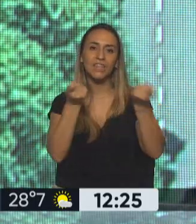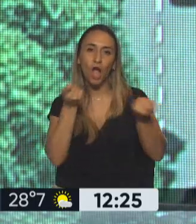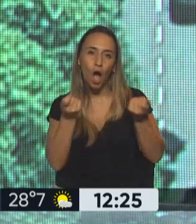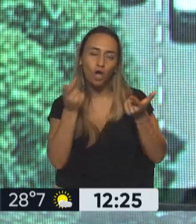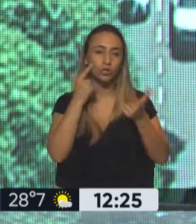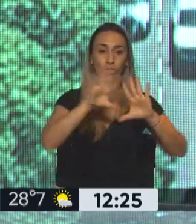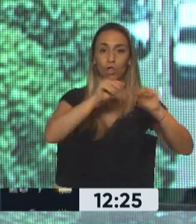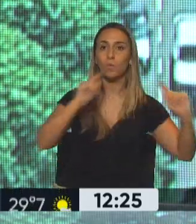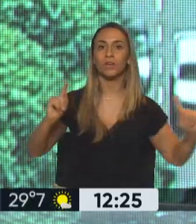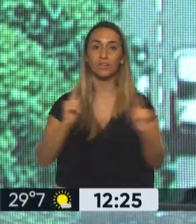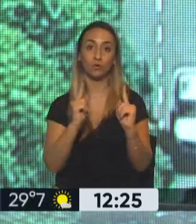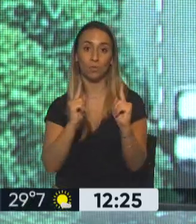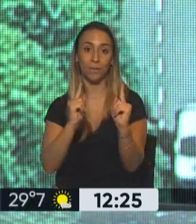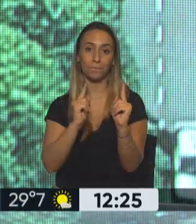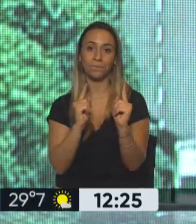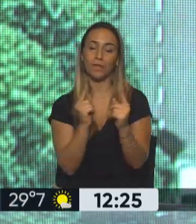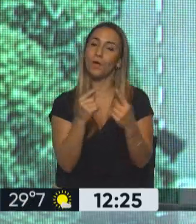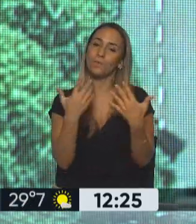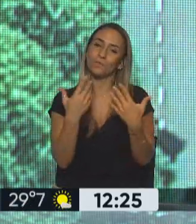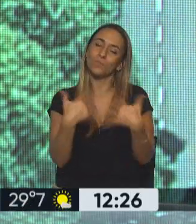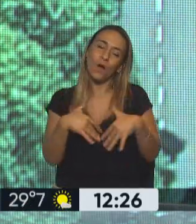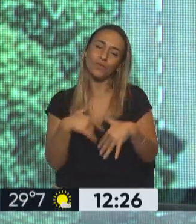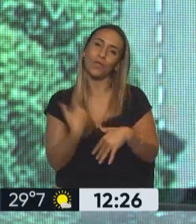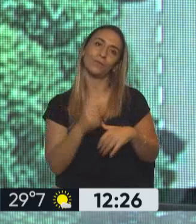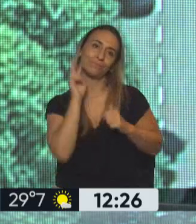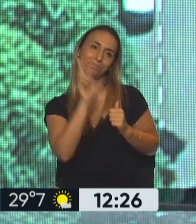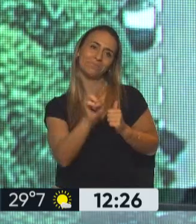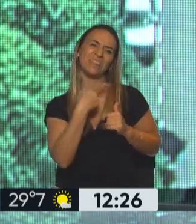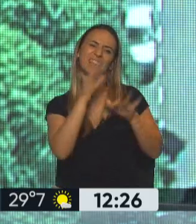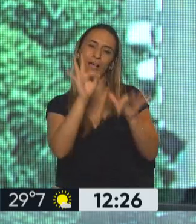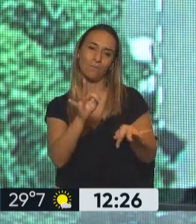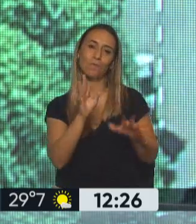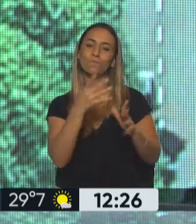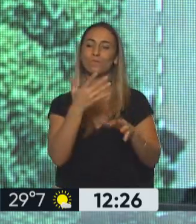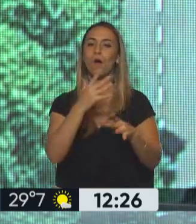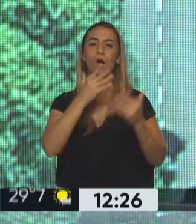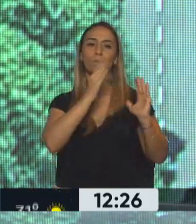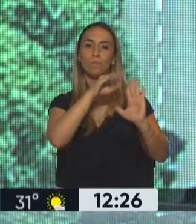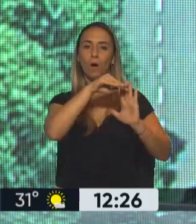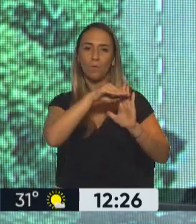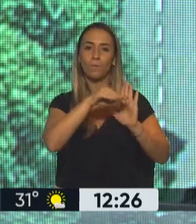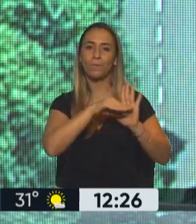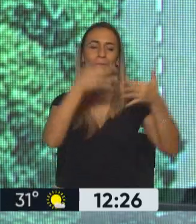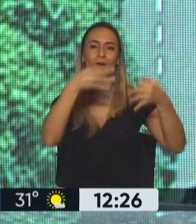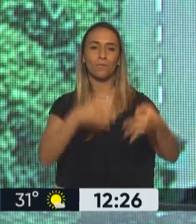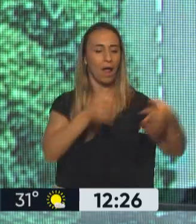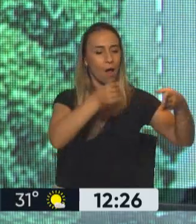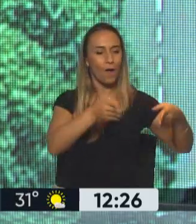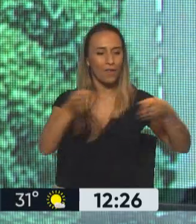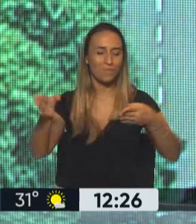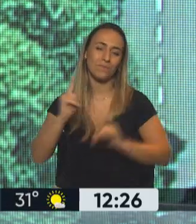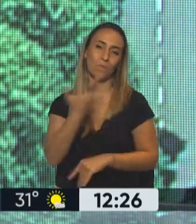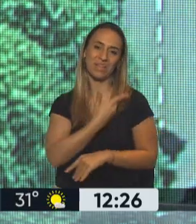claro. Hubo muchos aspectos del ritual. Todos estábamos viendo la entrada del presidente, claro, cómo saludaba a Cristina, a